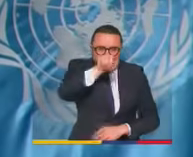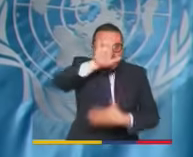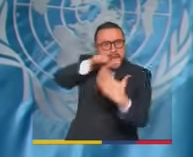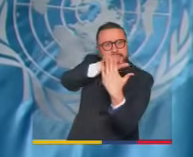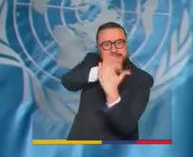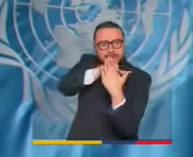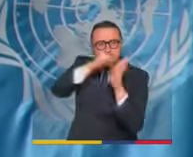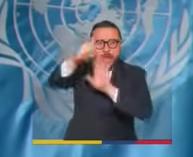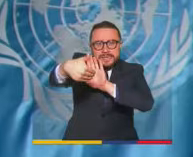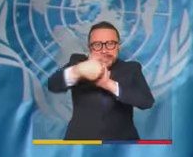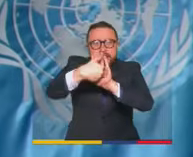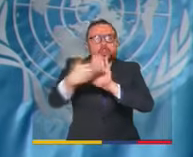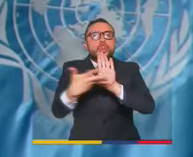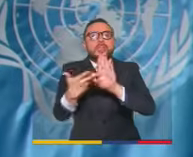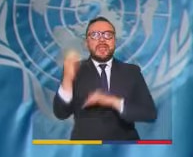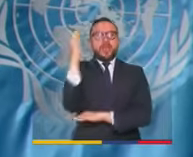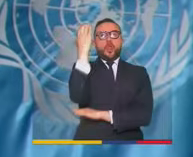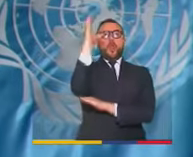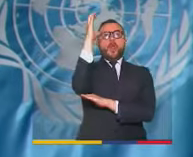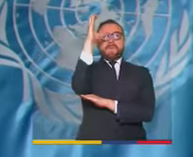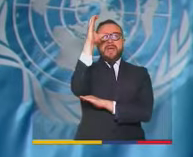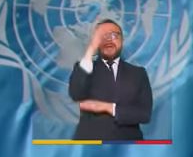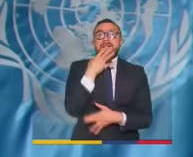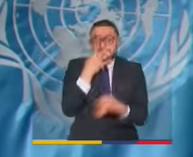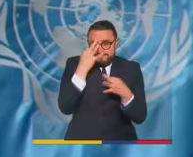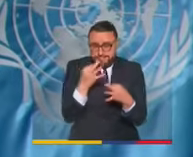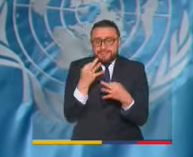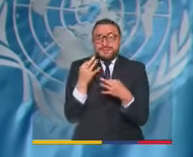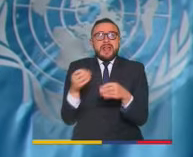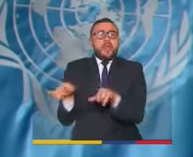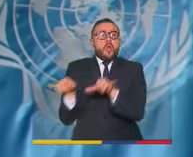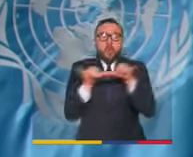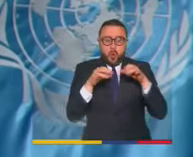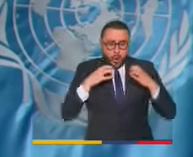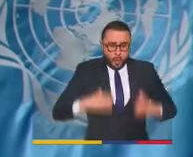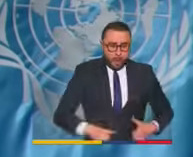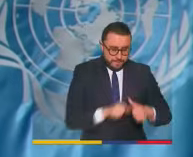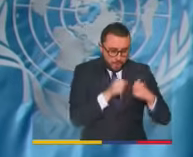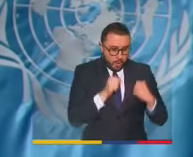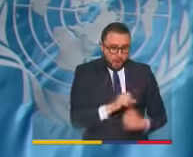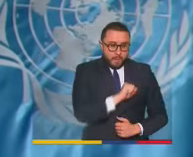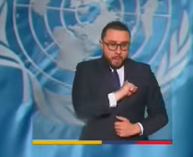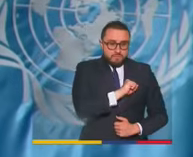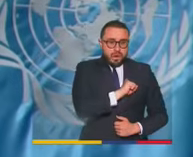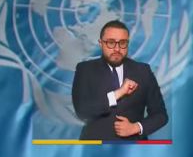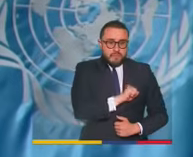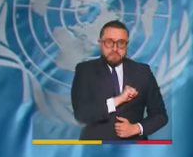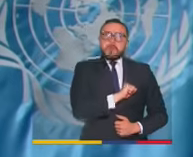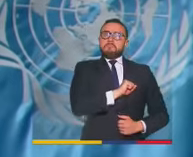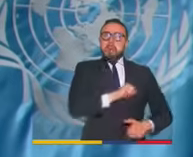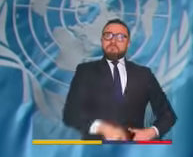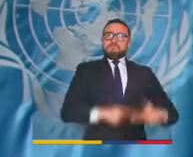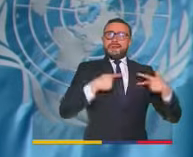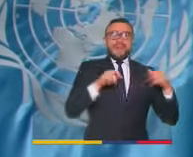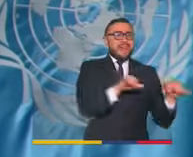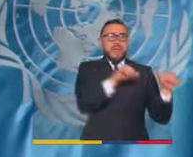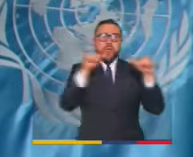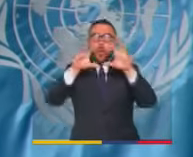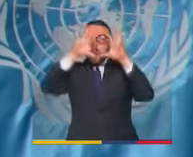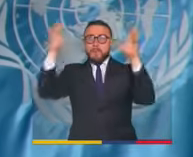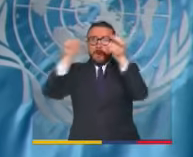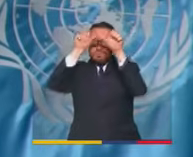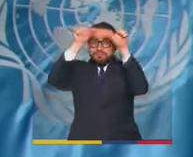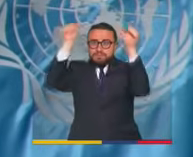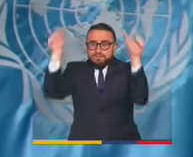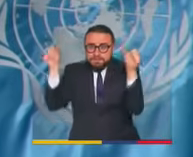mundo, porque somos el corazón de la vida del planeta. Y entonces me dijeron